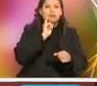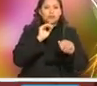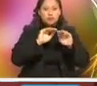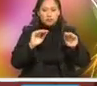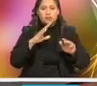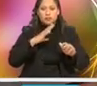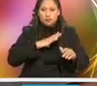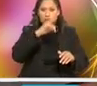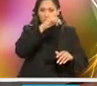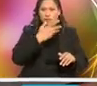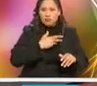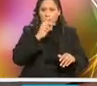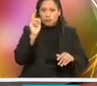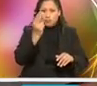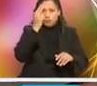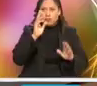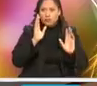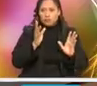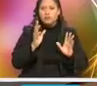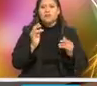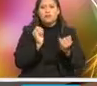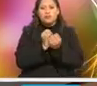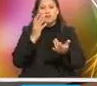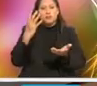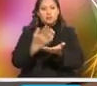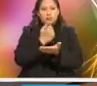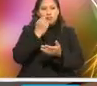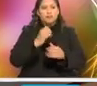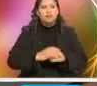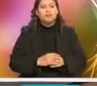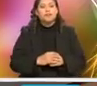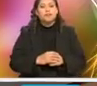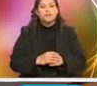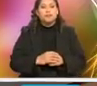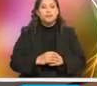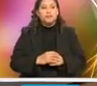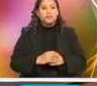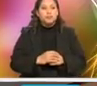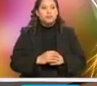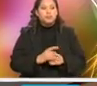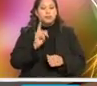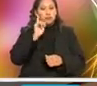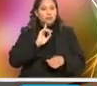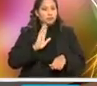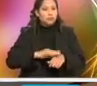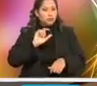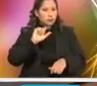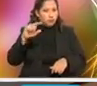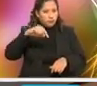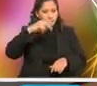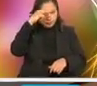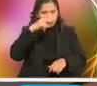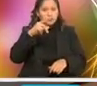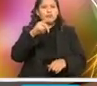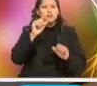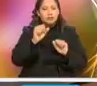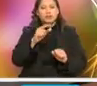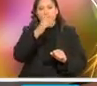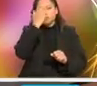género en la UNAM, también ya es un triunfo. Es una de las feministas más destacadas de México, seguramente la han